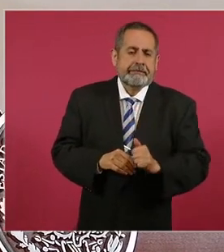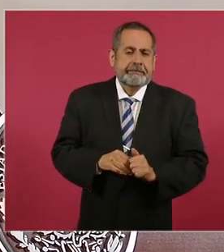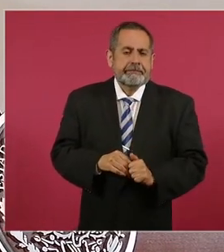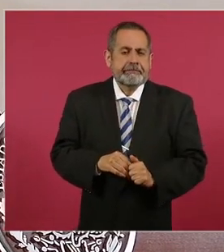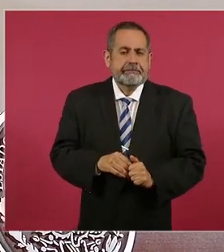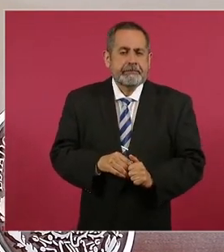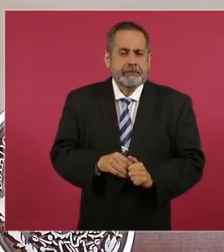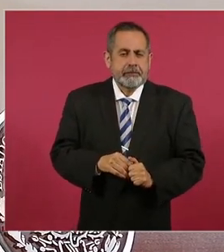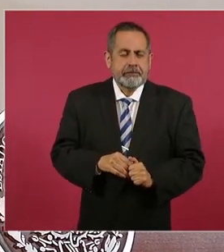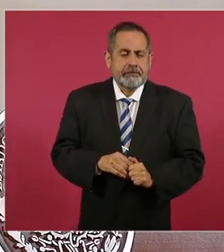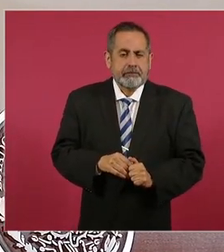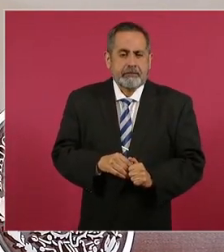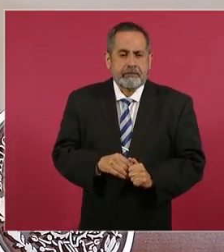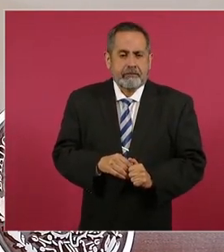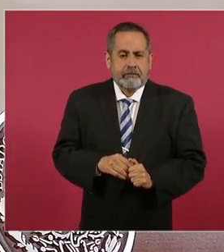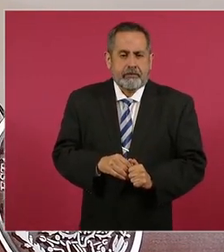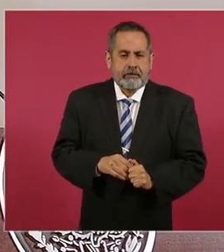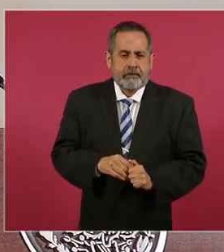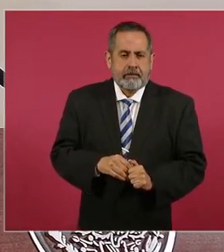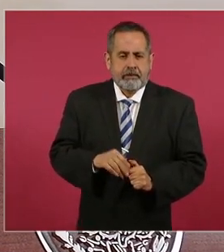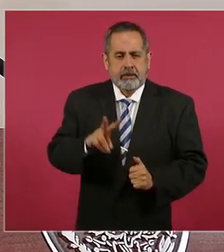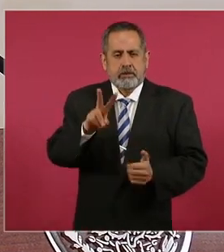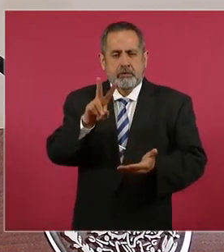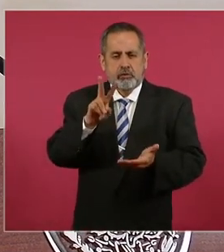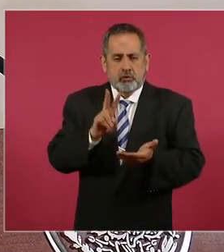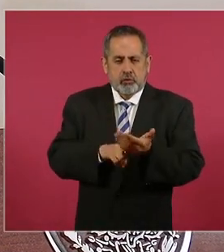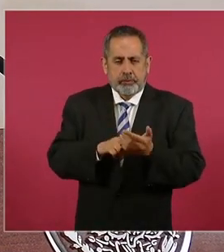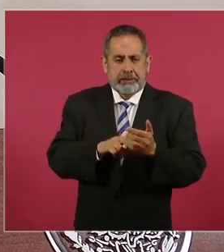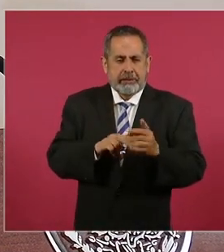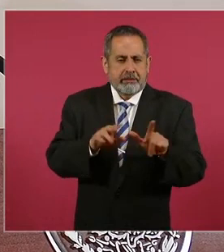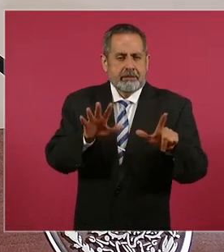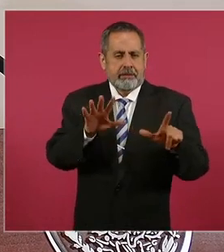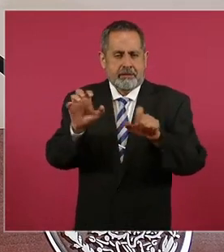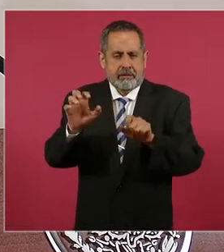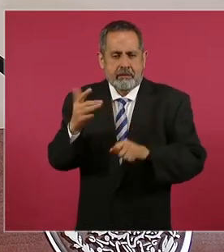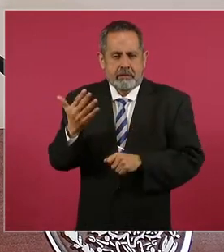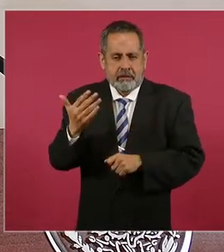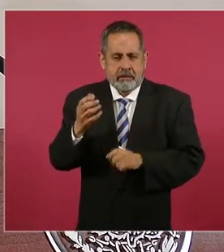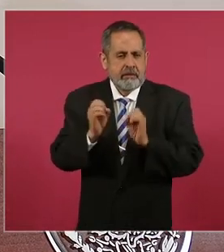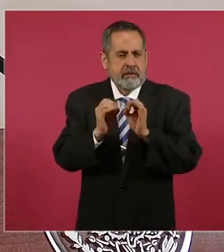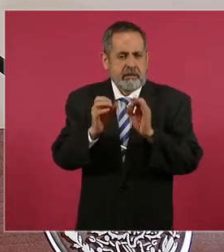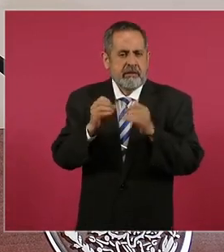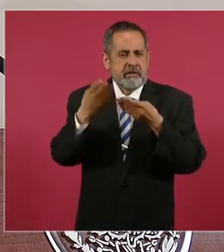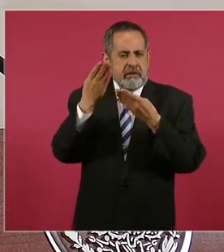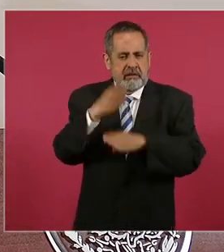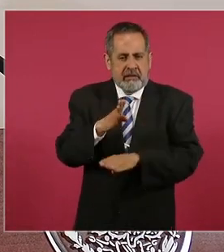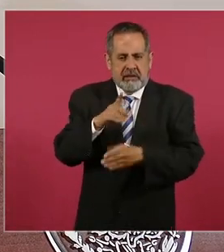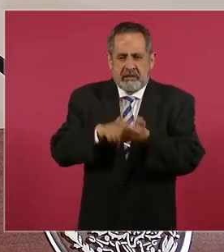2.750.